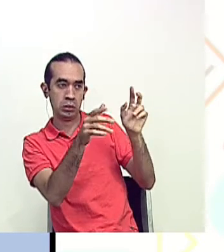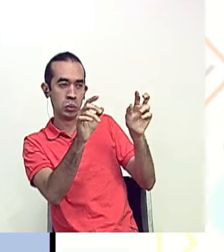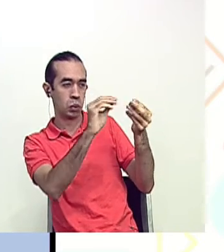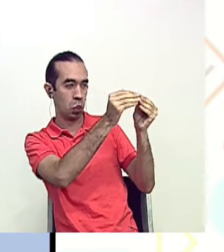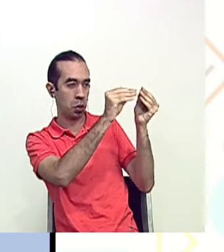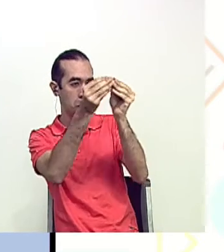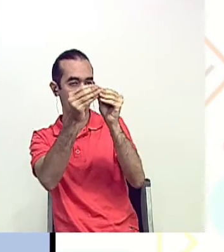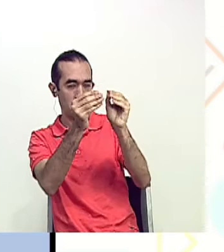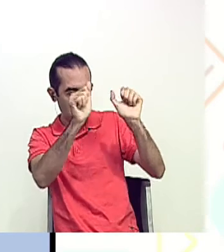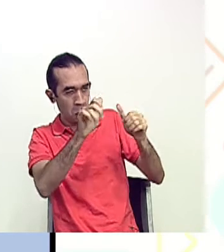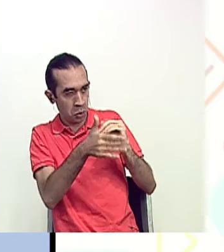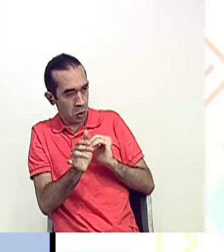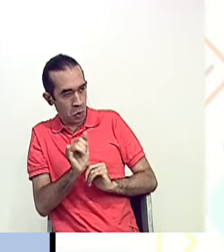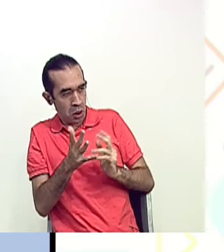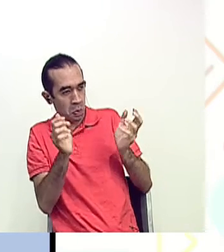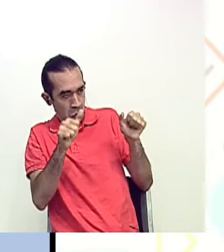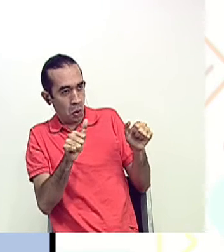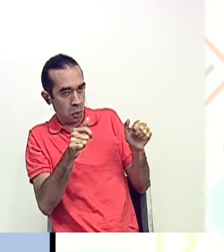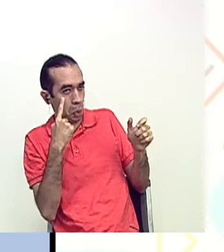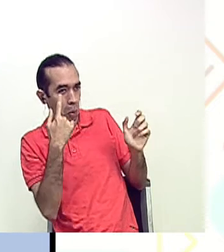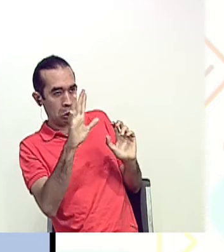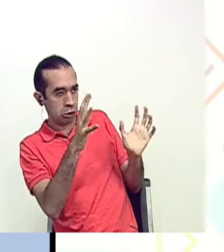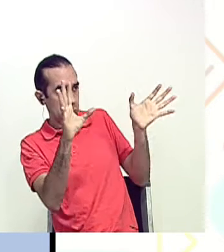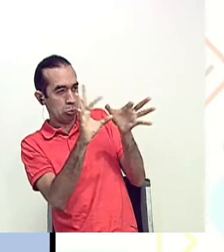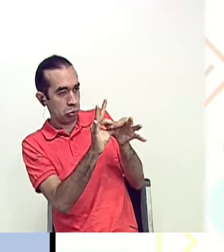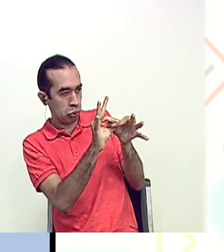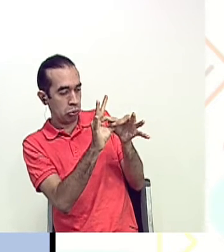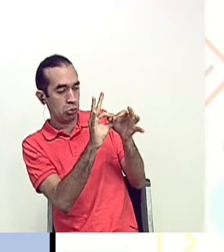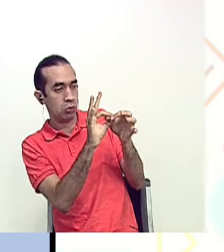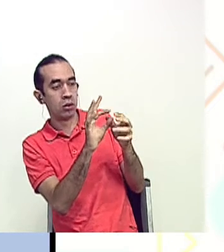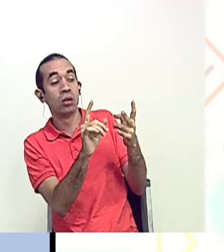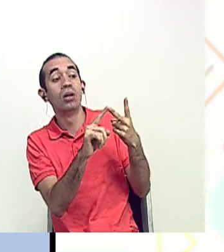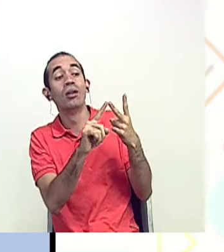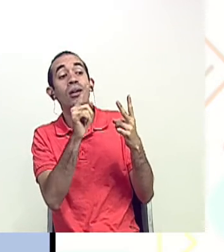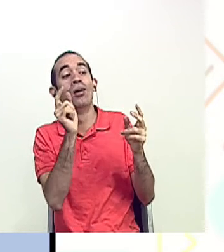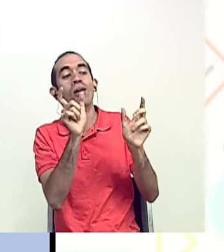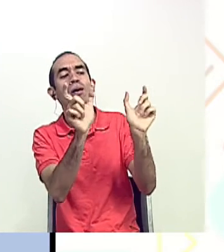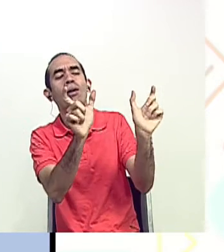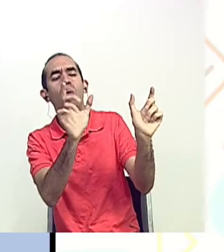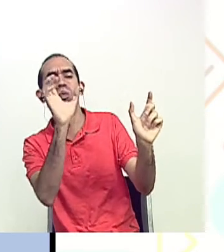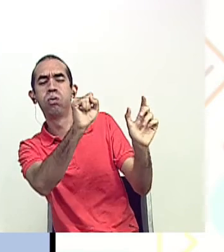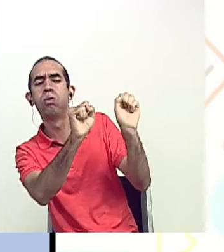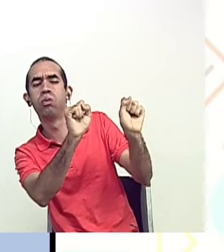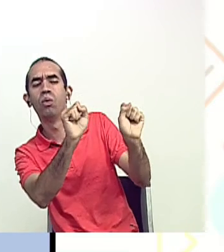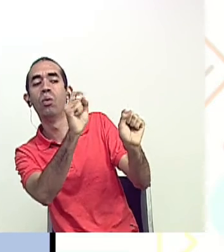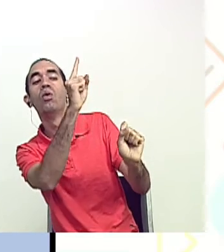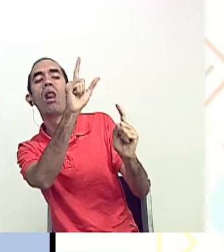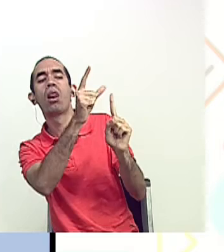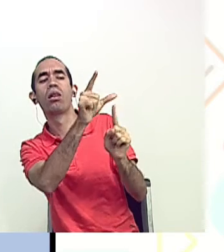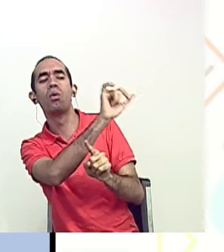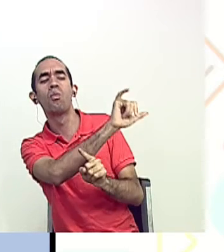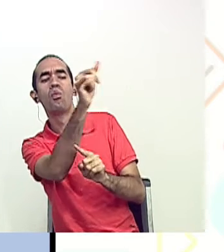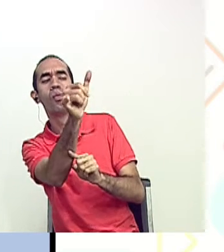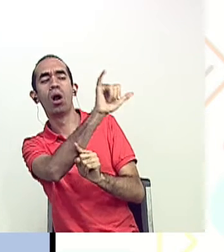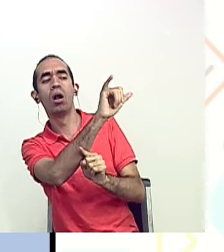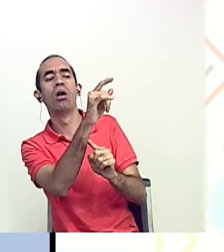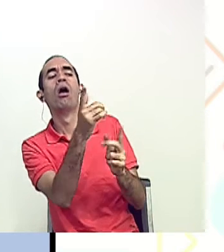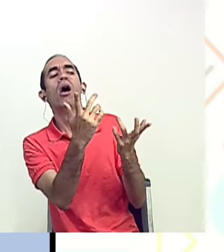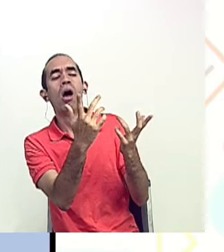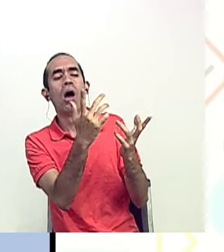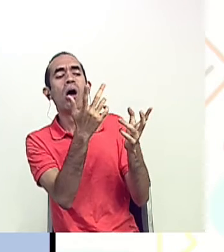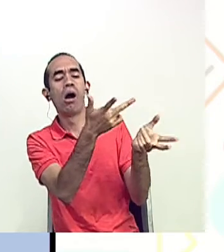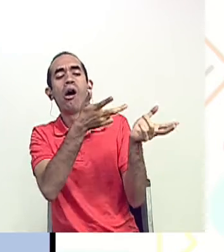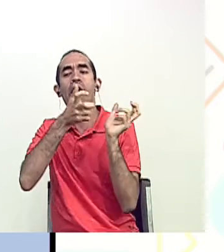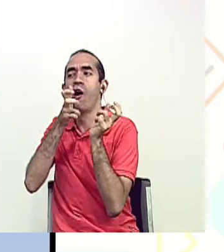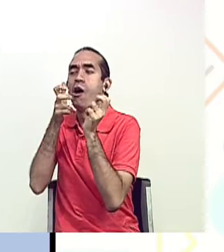y además de eso tienen una letra en común, entonces podemos observar que